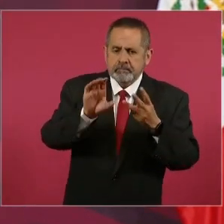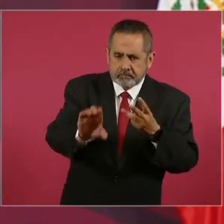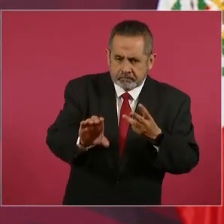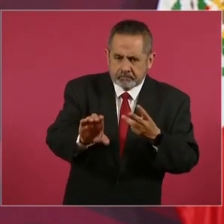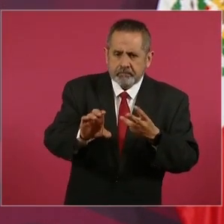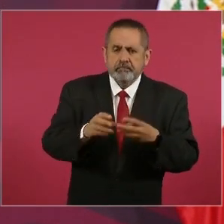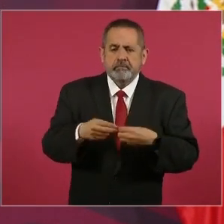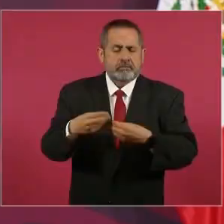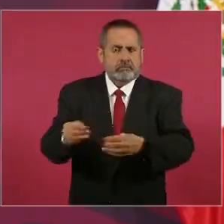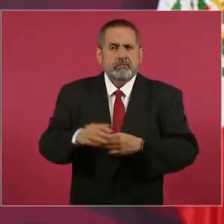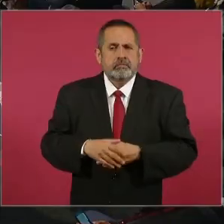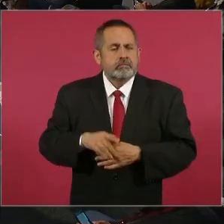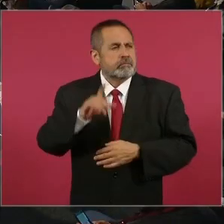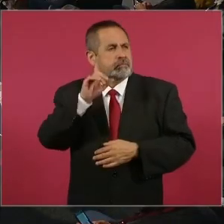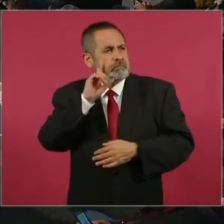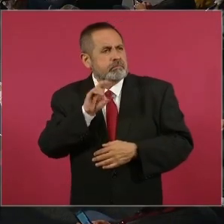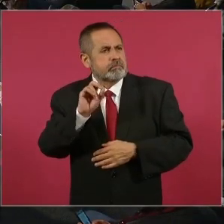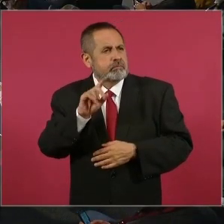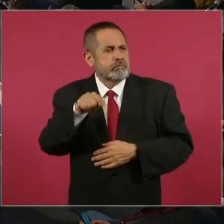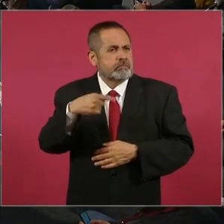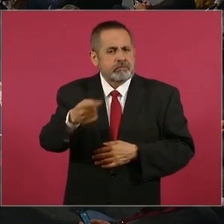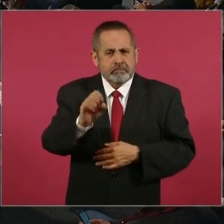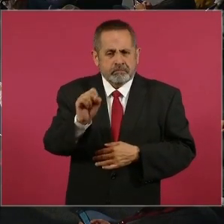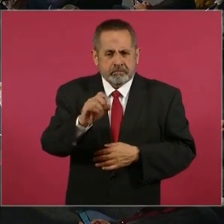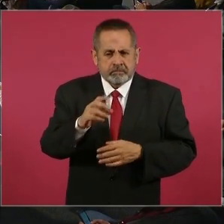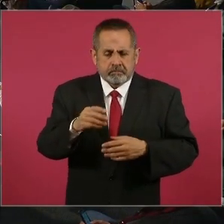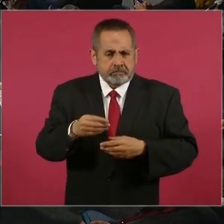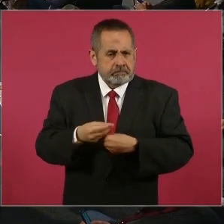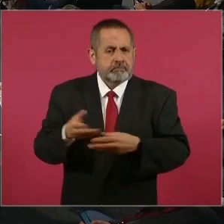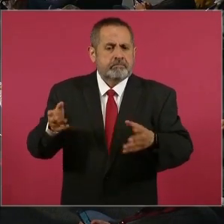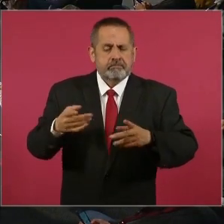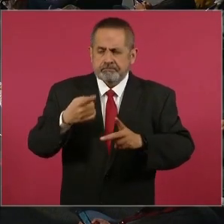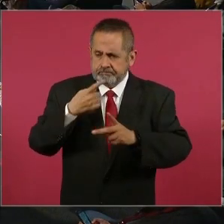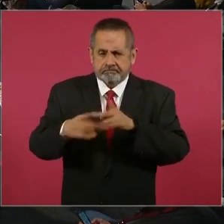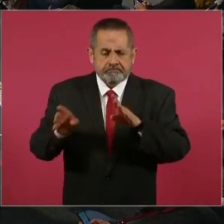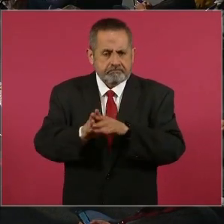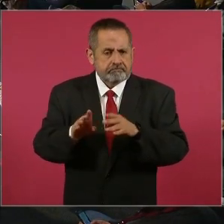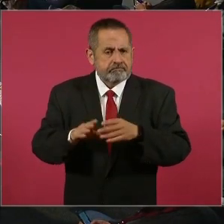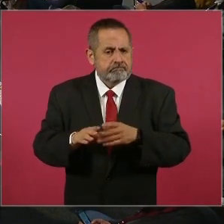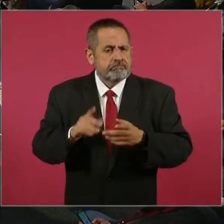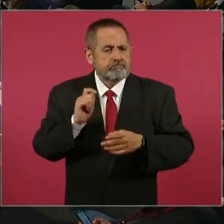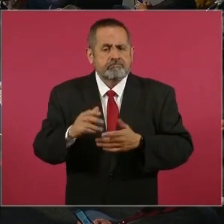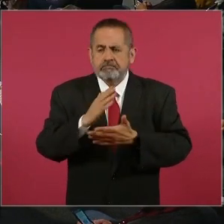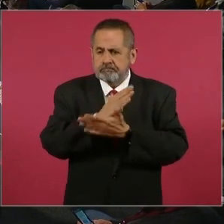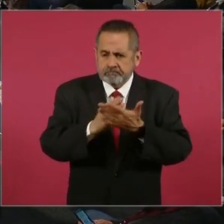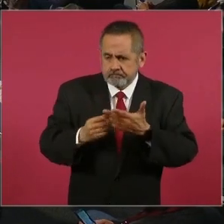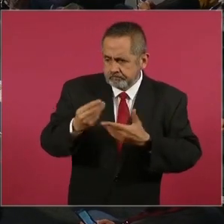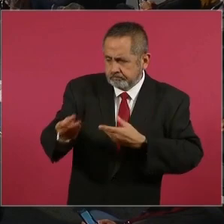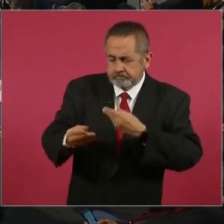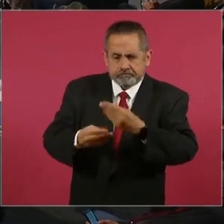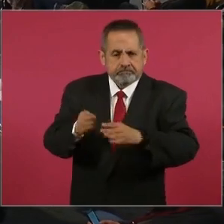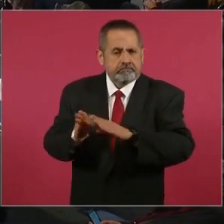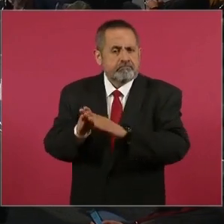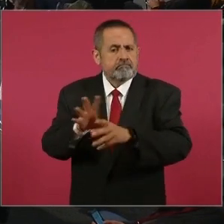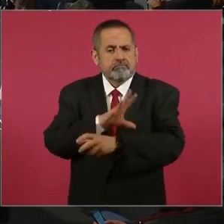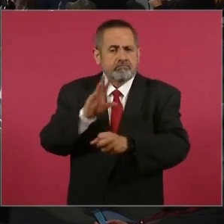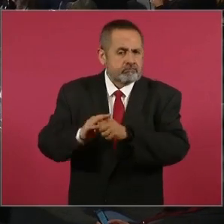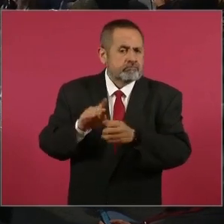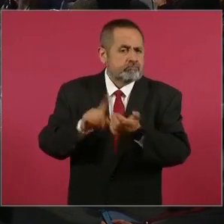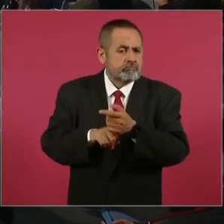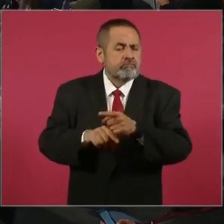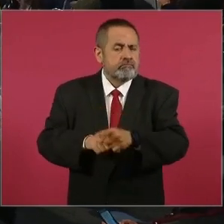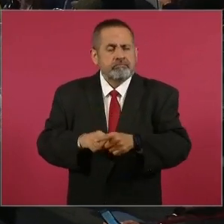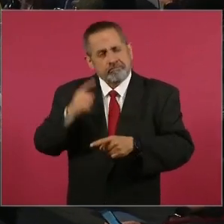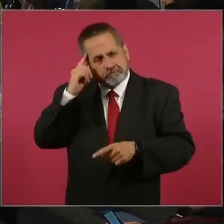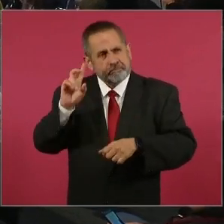partes mañana o pasado empezamos a entregar la mitad Espero que terminemos